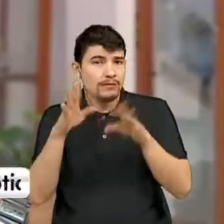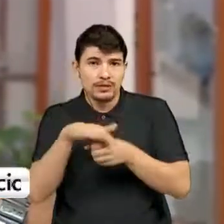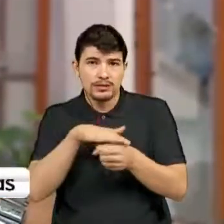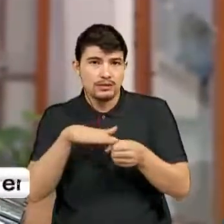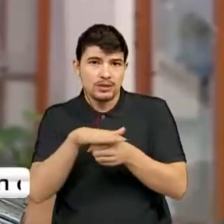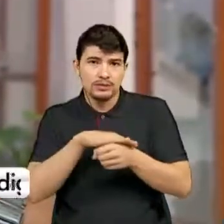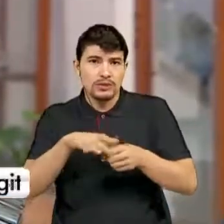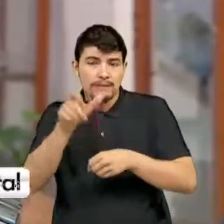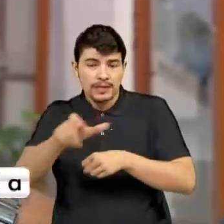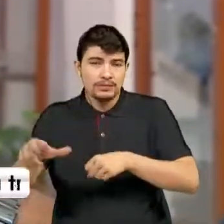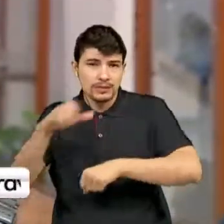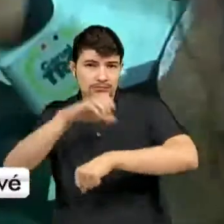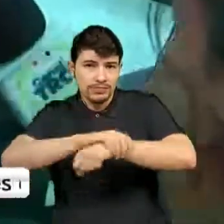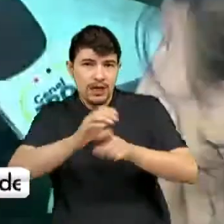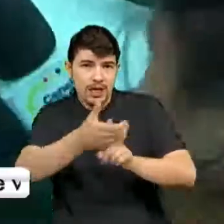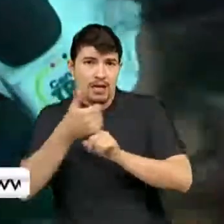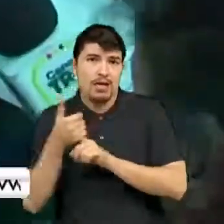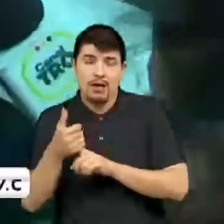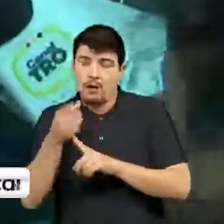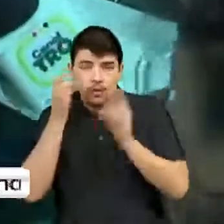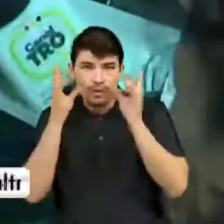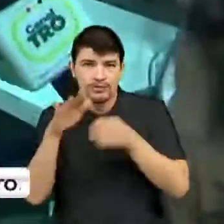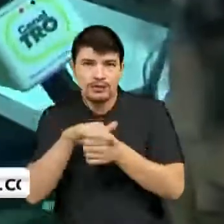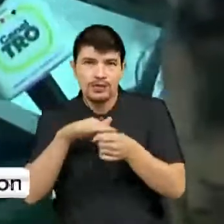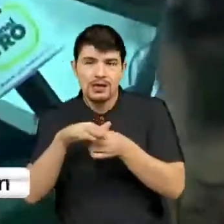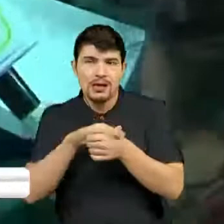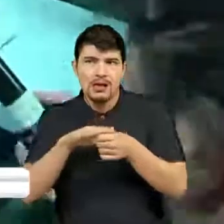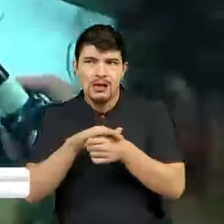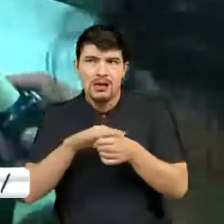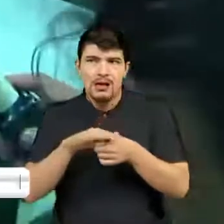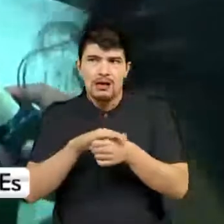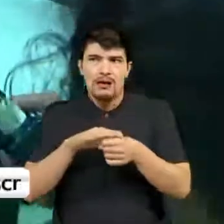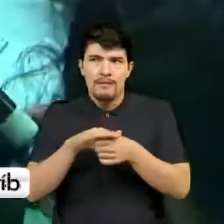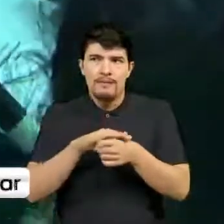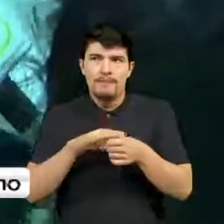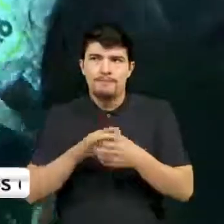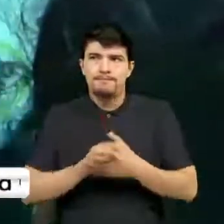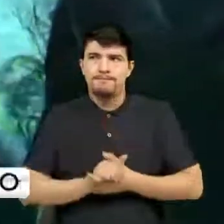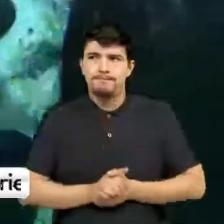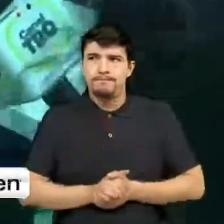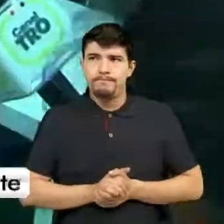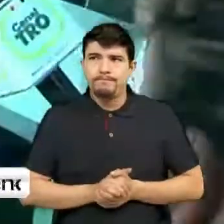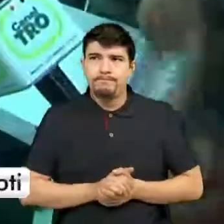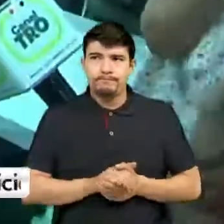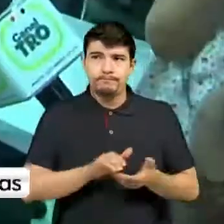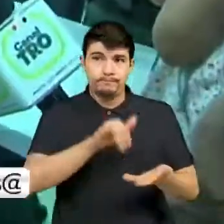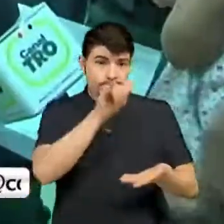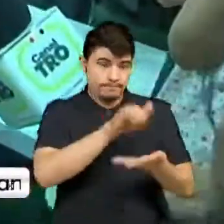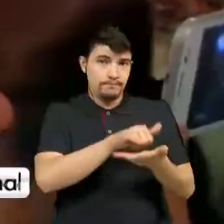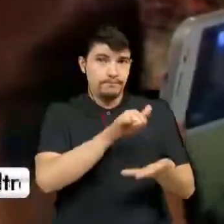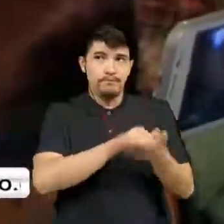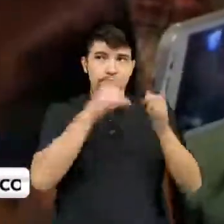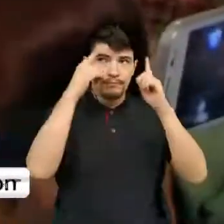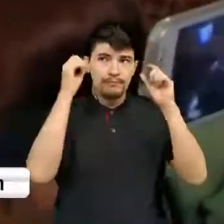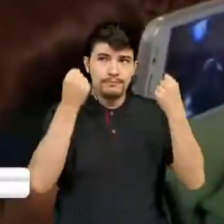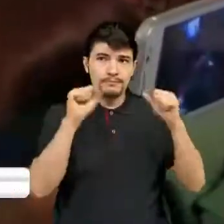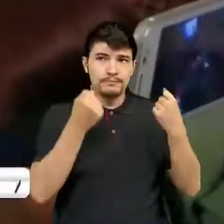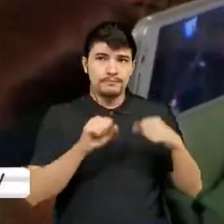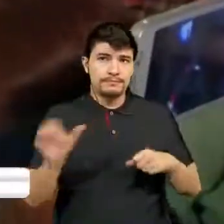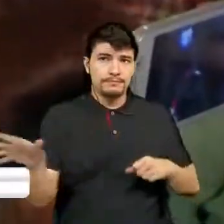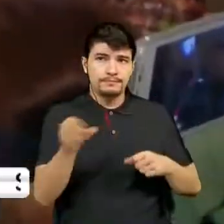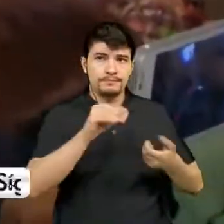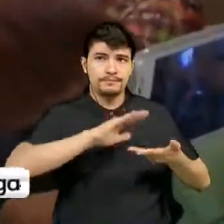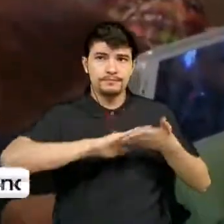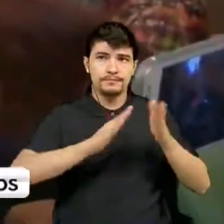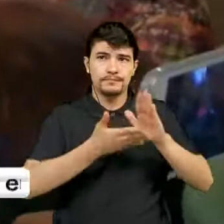que de una u otra forma le dé a unos unos grandes dividendos hay preocupación especialmente por parte de la comunidad